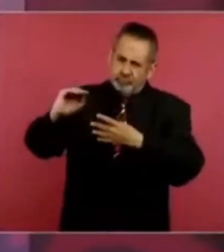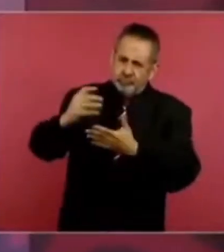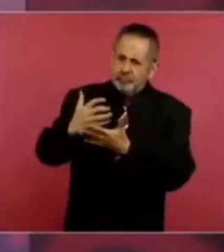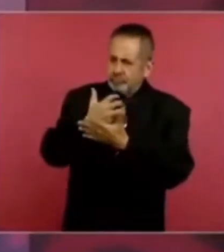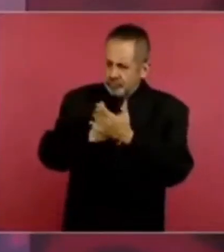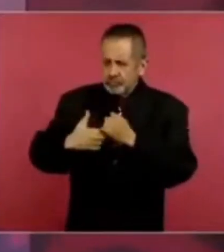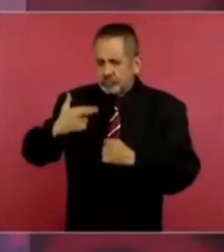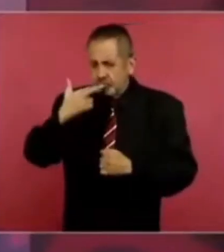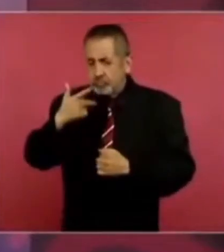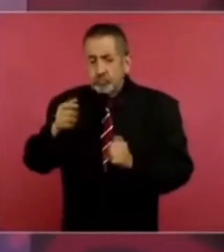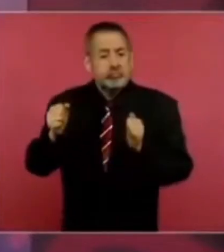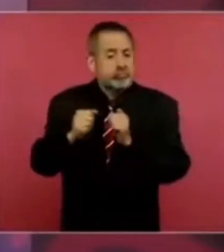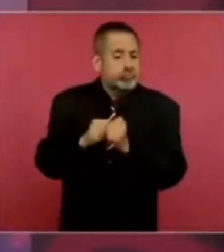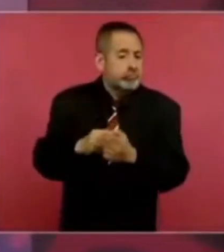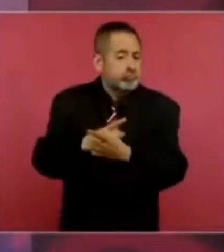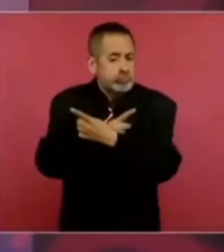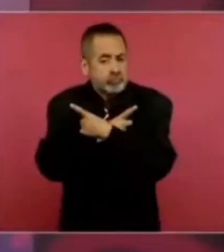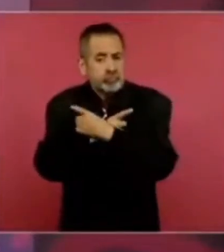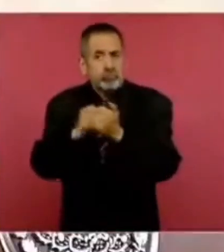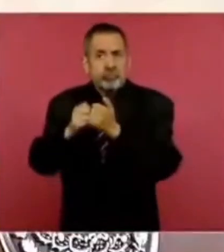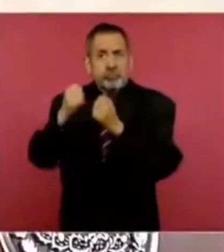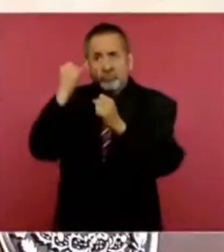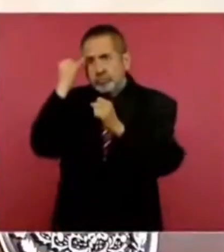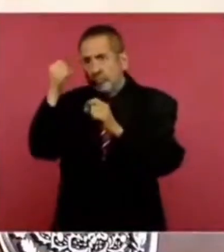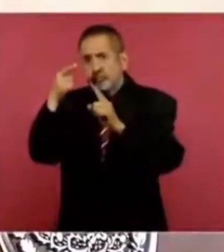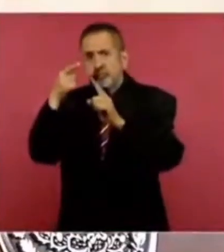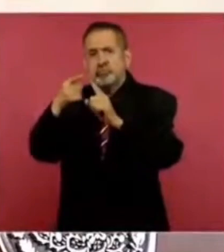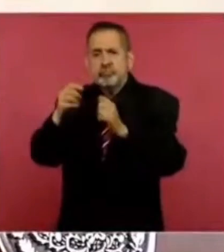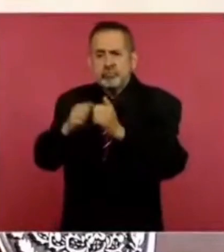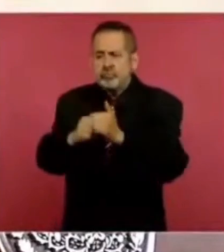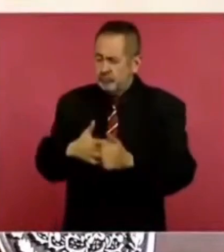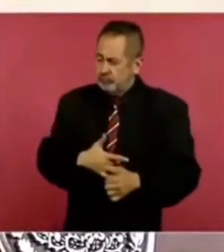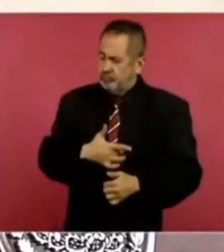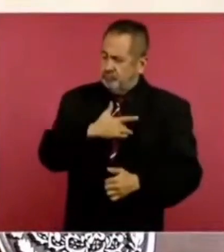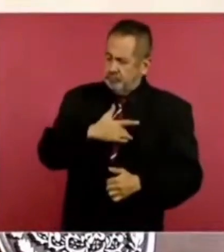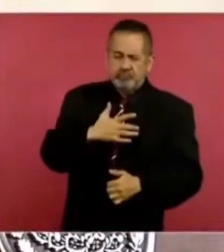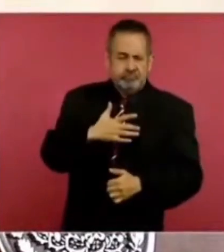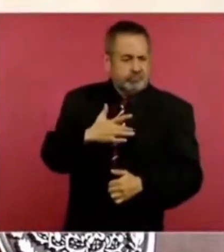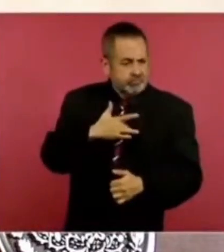con valores, con principios humanos,